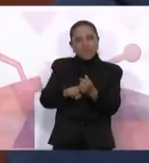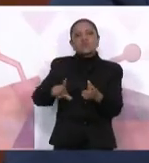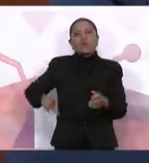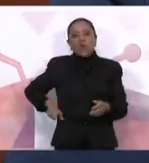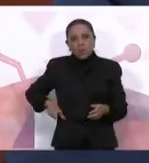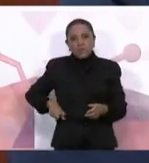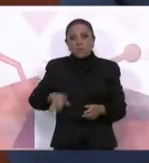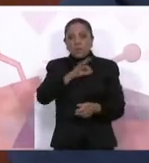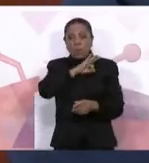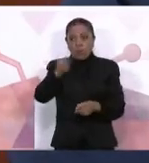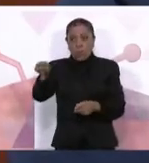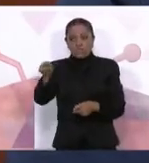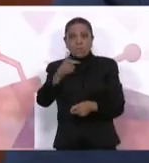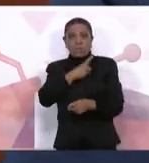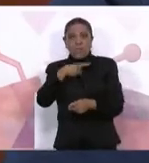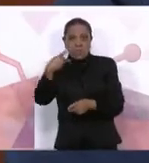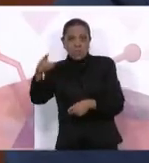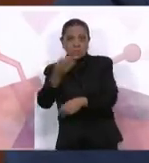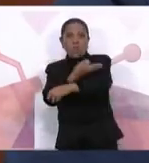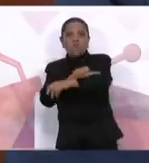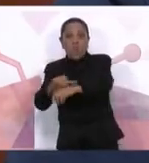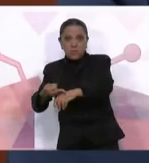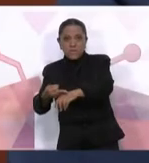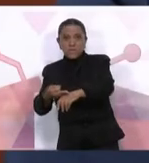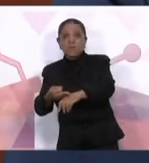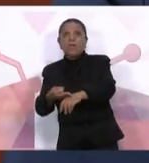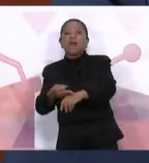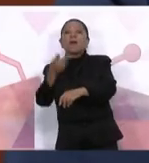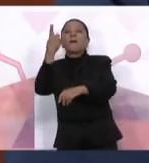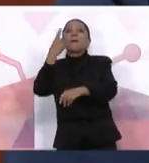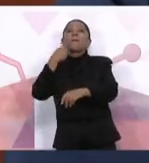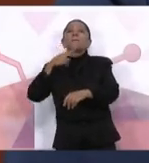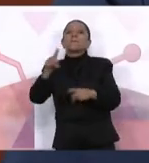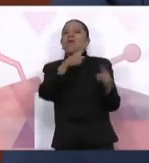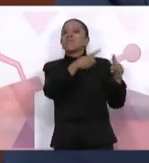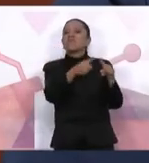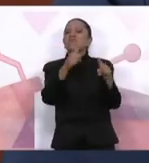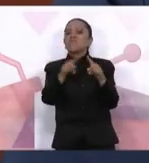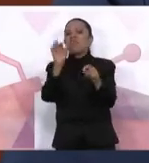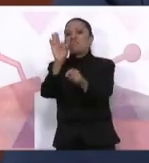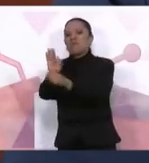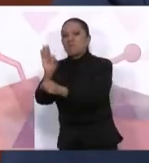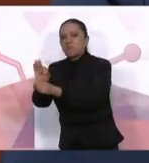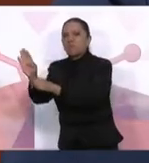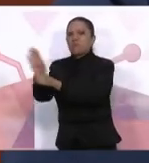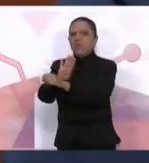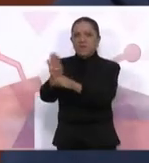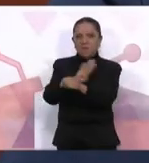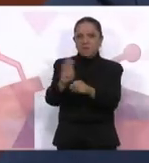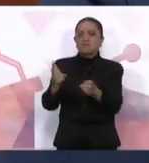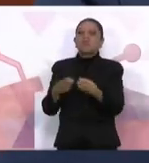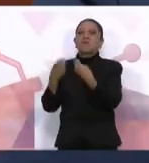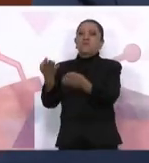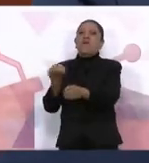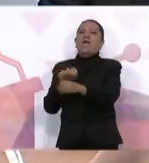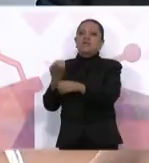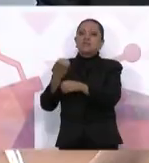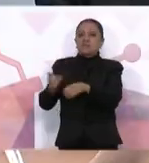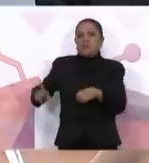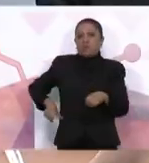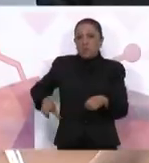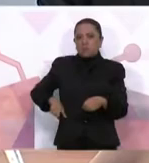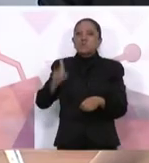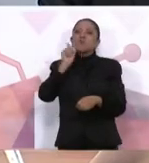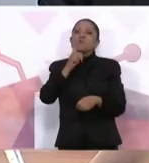a ellas y sus familias los diferentes beneficios que otorga el estado mexicano a las ya los trabajadores bien ha